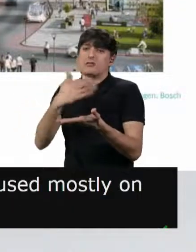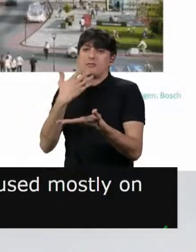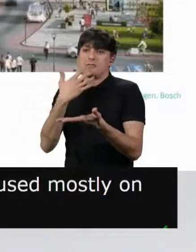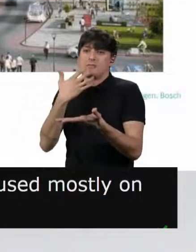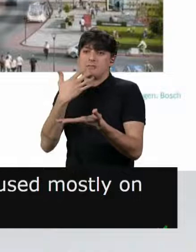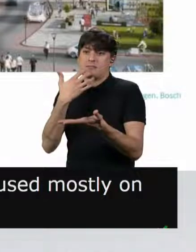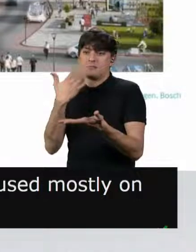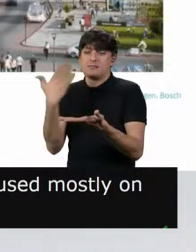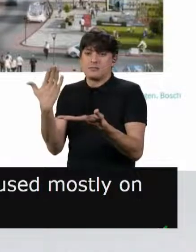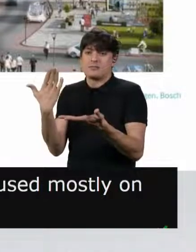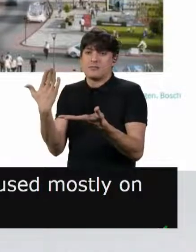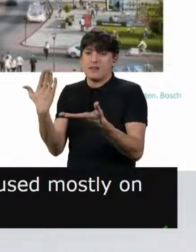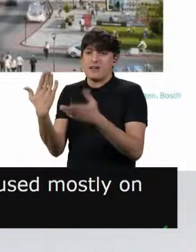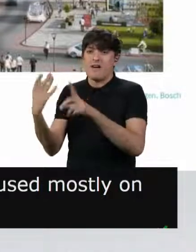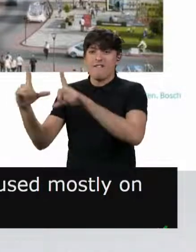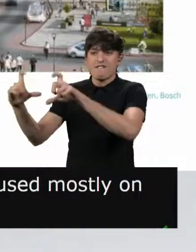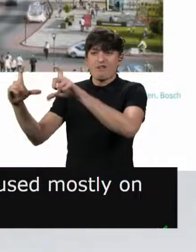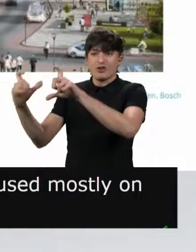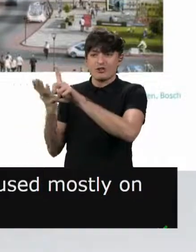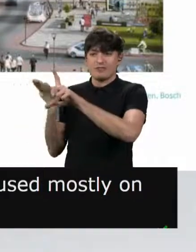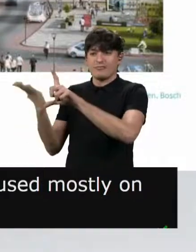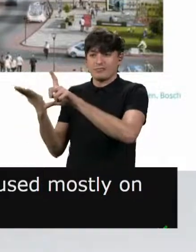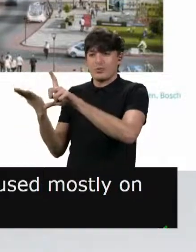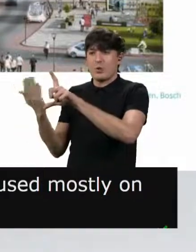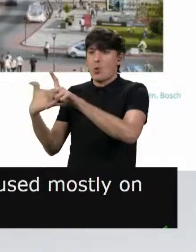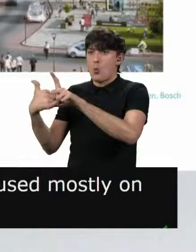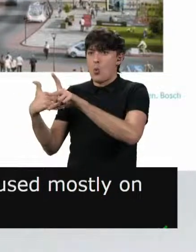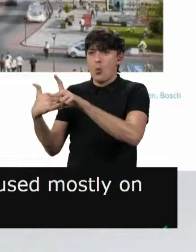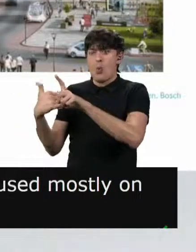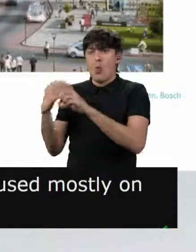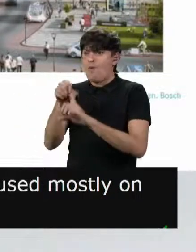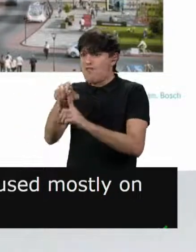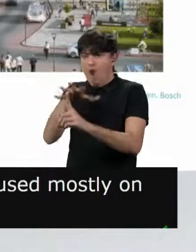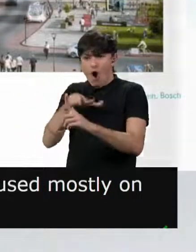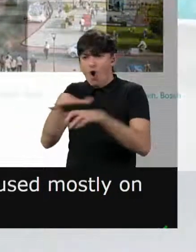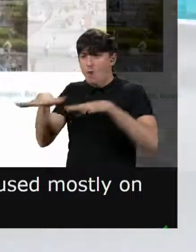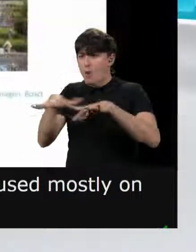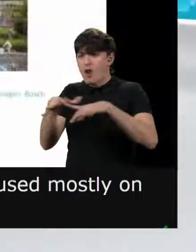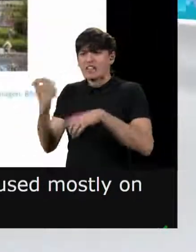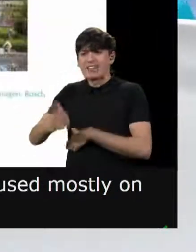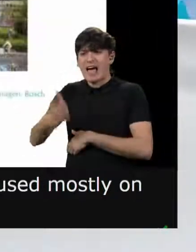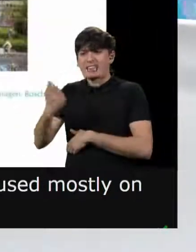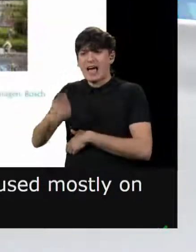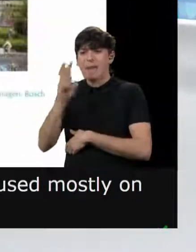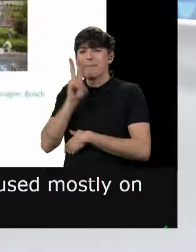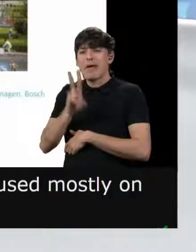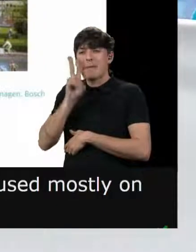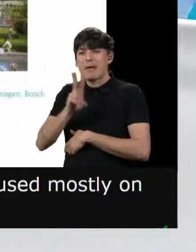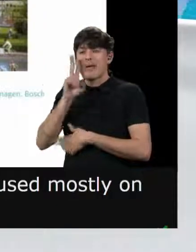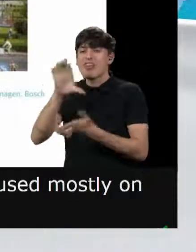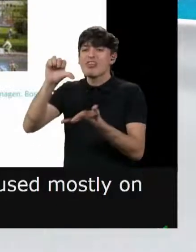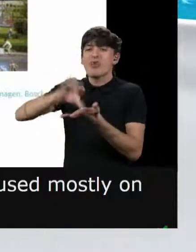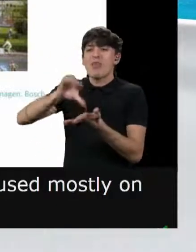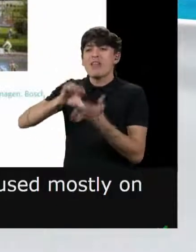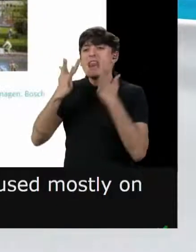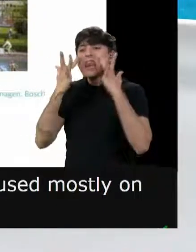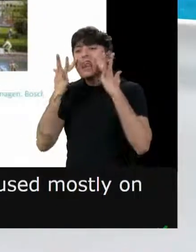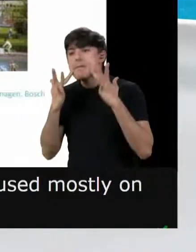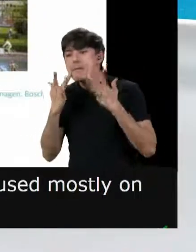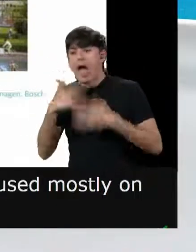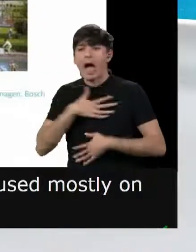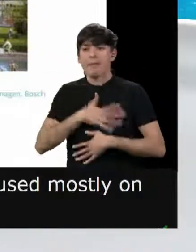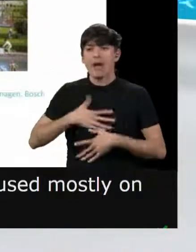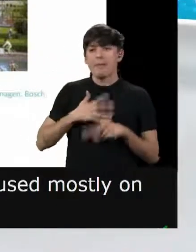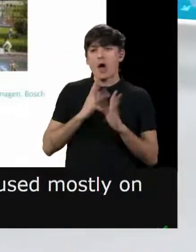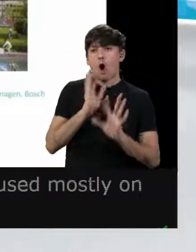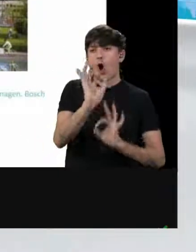se plantea en esta imagen, que sale mucho en todos los foros de movilidad del futuro. This picture Ciudades you see limpias, here, amables,